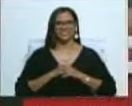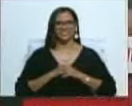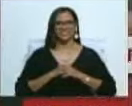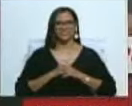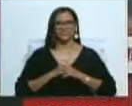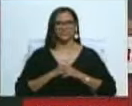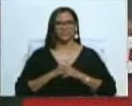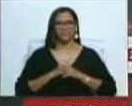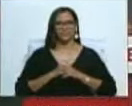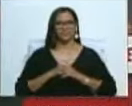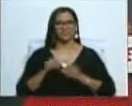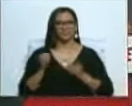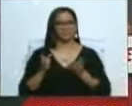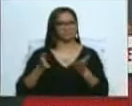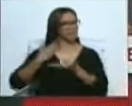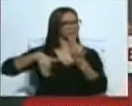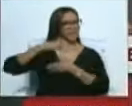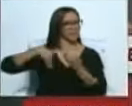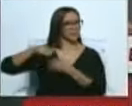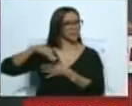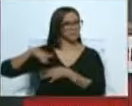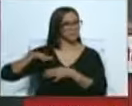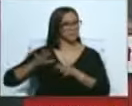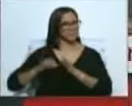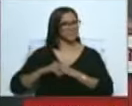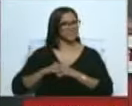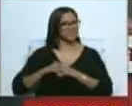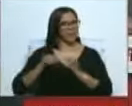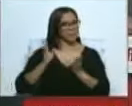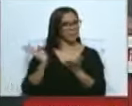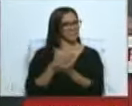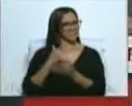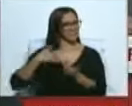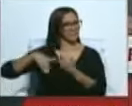Voy a pasar esa página. Es mejor, ¿verdad? Mejor se pase esa página.